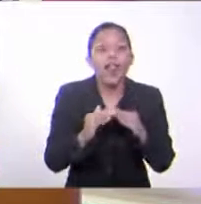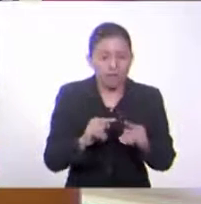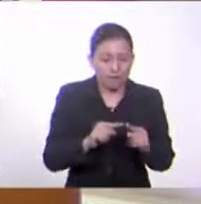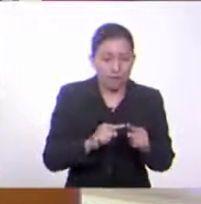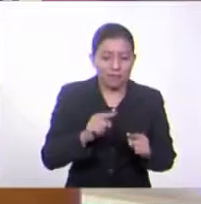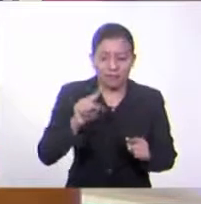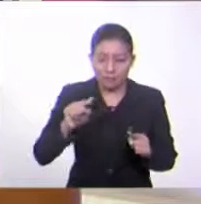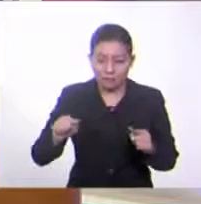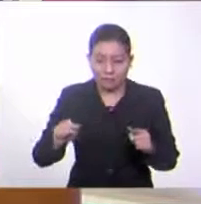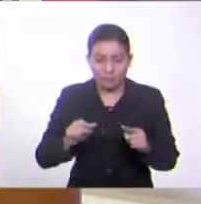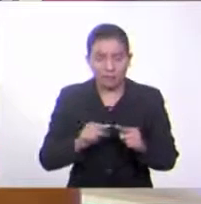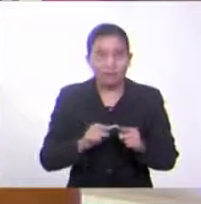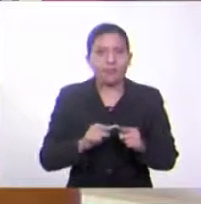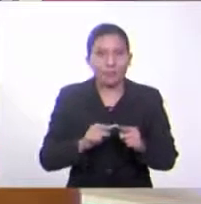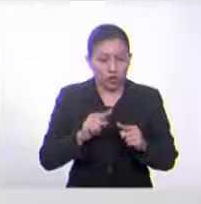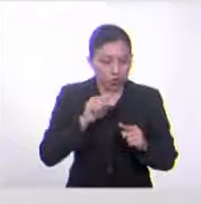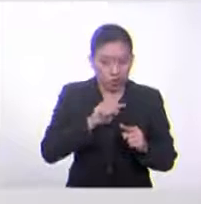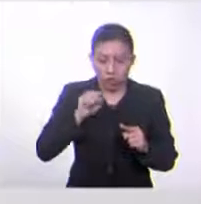¿Cómo le hacemos?